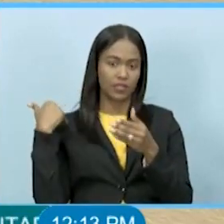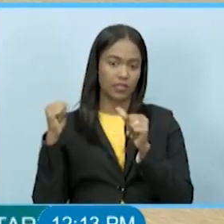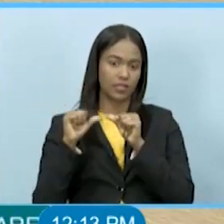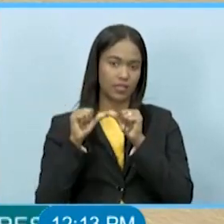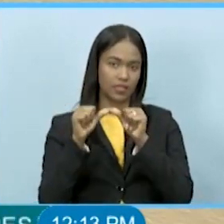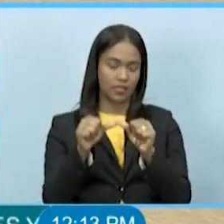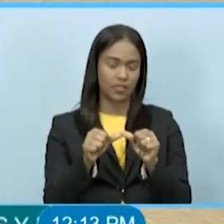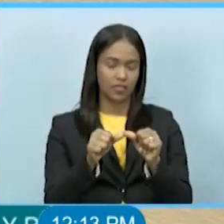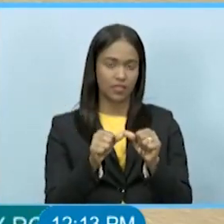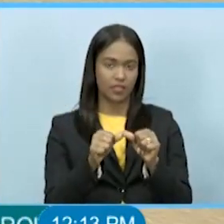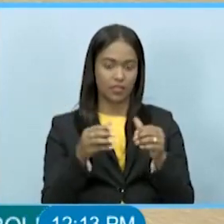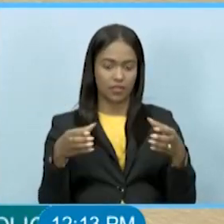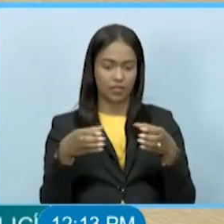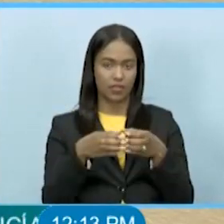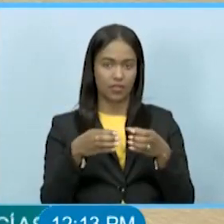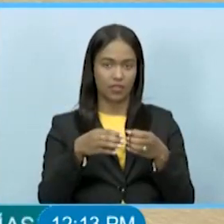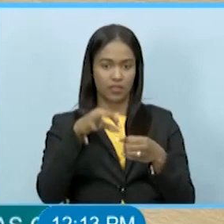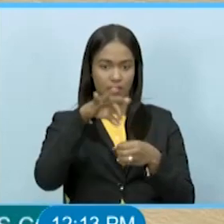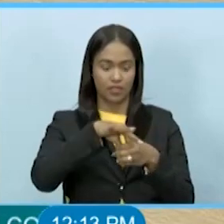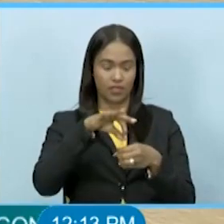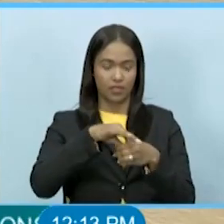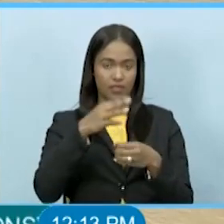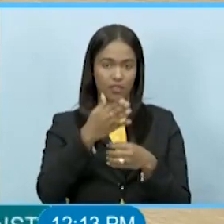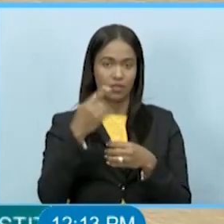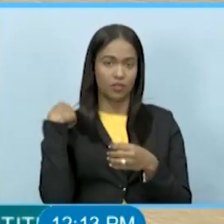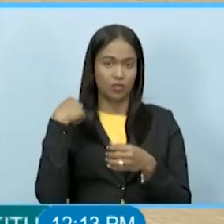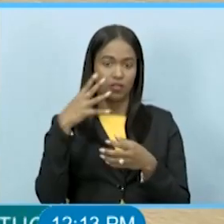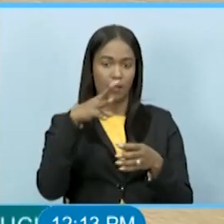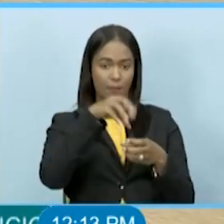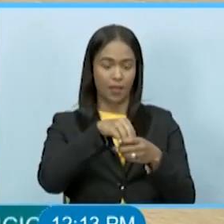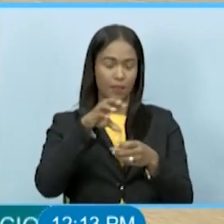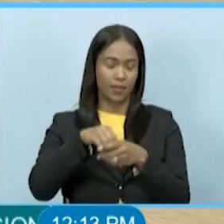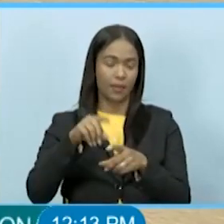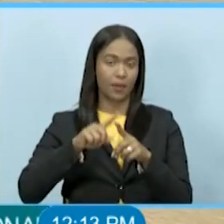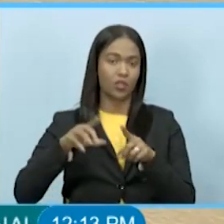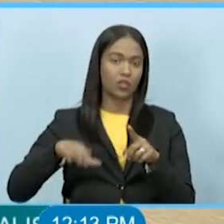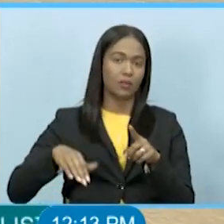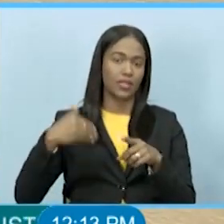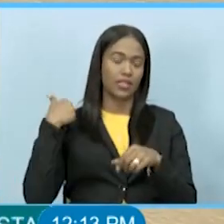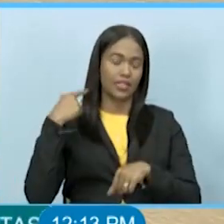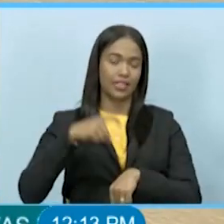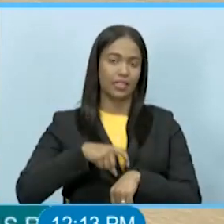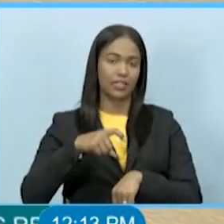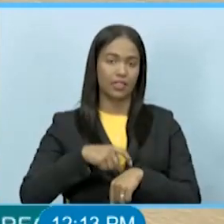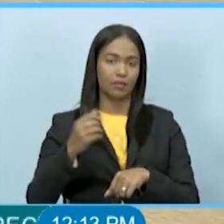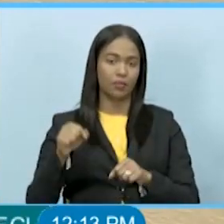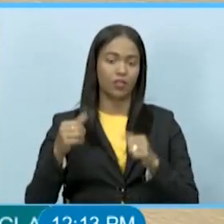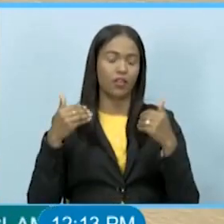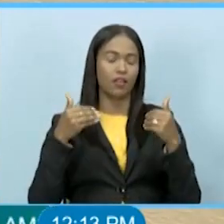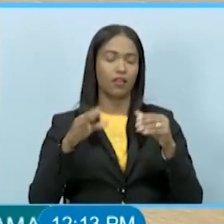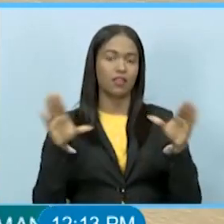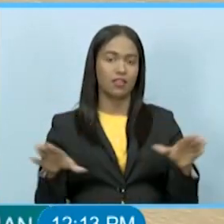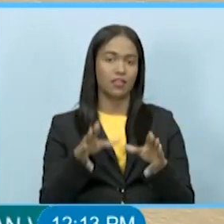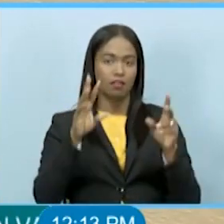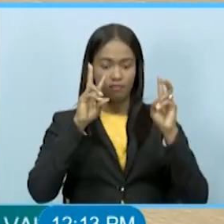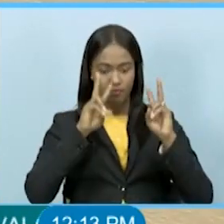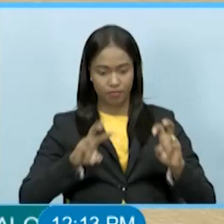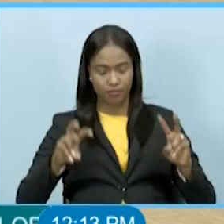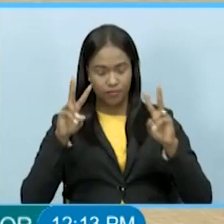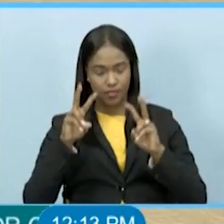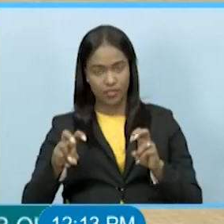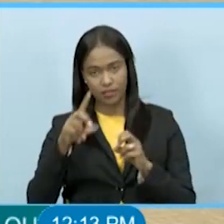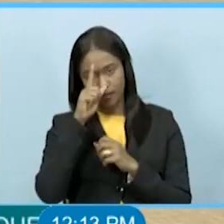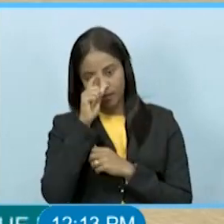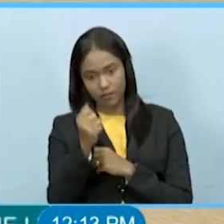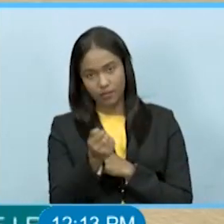mantuvo la Comisión Electoral no hemos participado, pero todavía hay tiempo que se puedan realizar o revisar